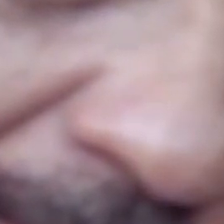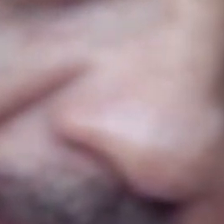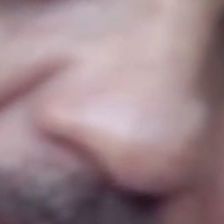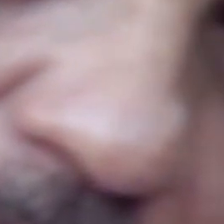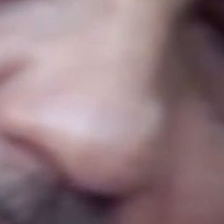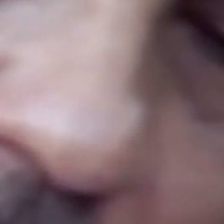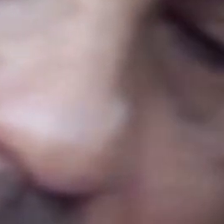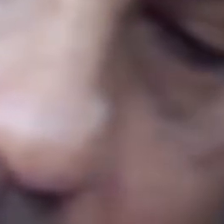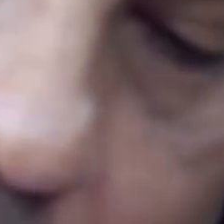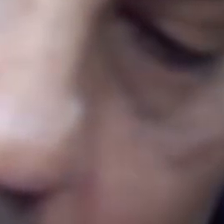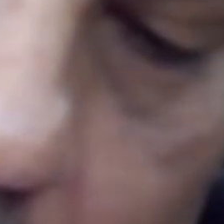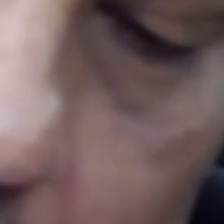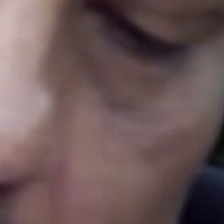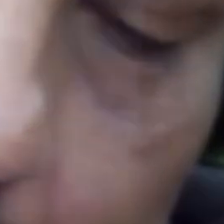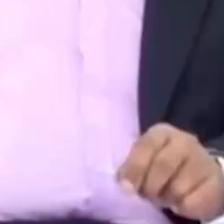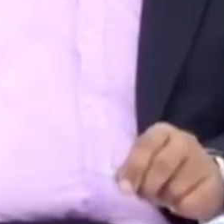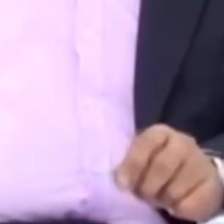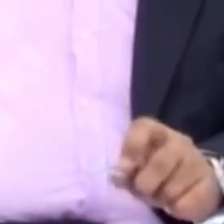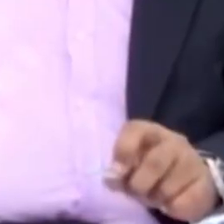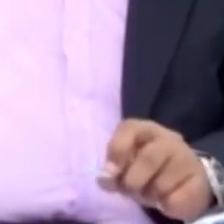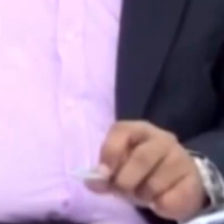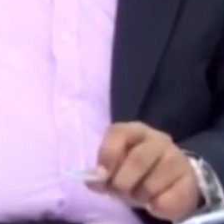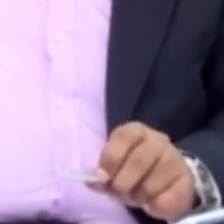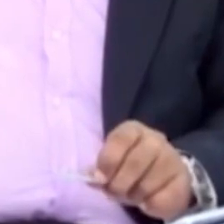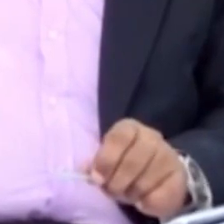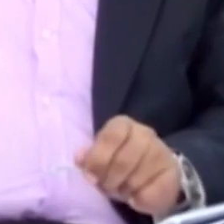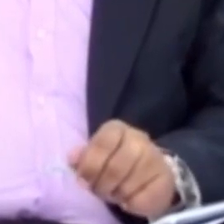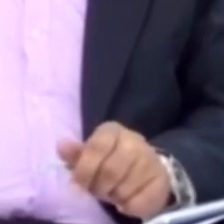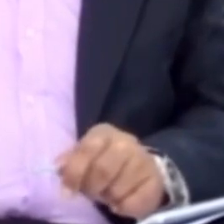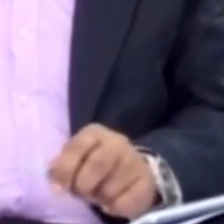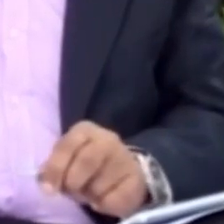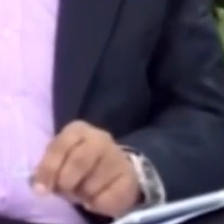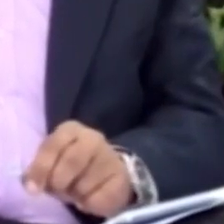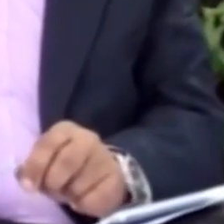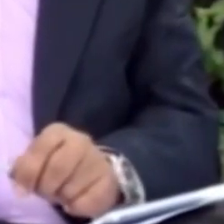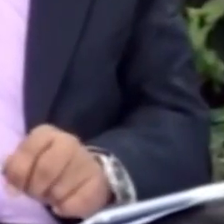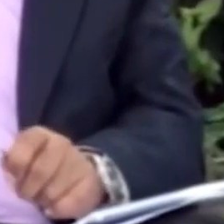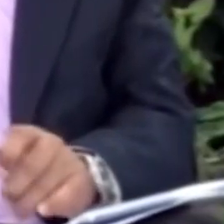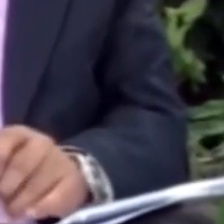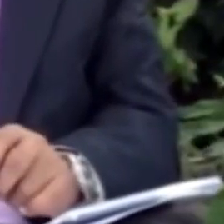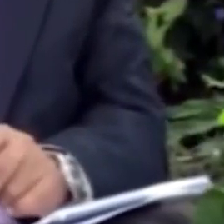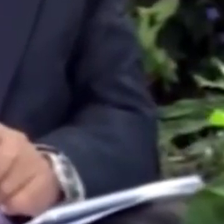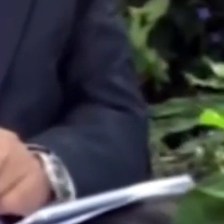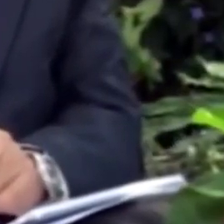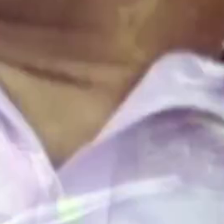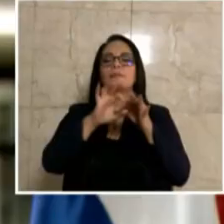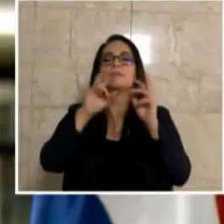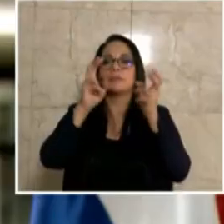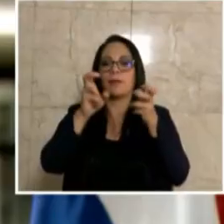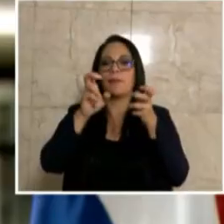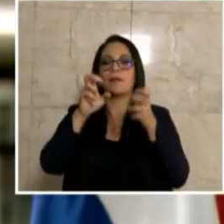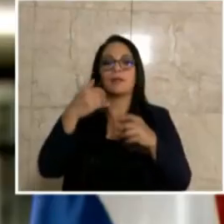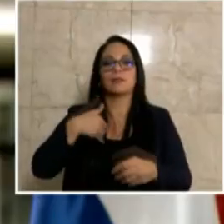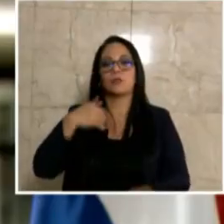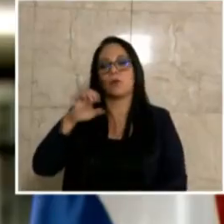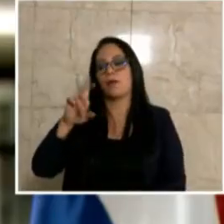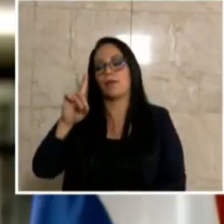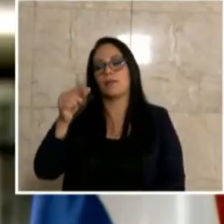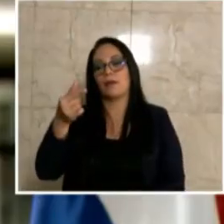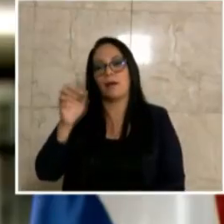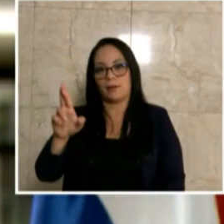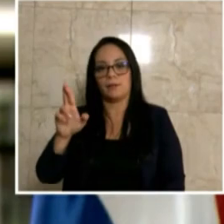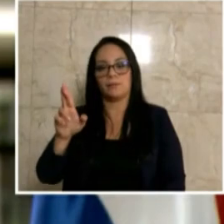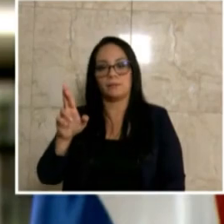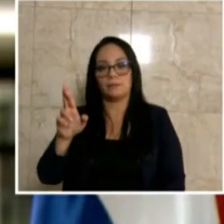decisión de no darle la licencia según indicó sobre el señor y Don Edgar que yo creo sería